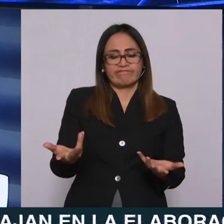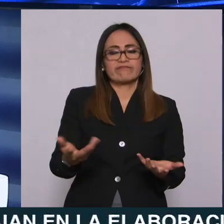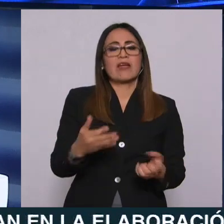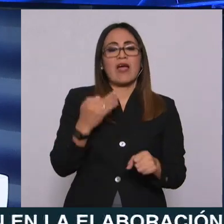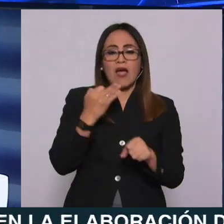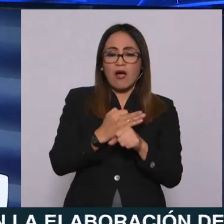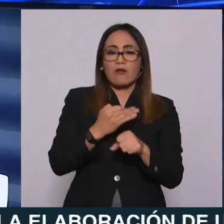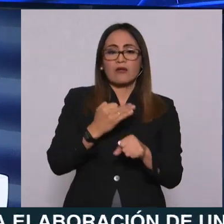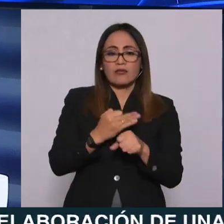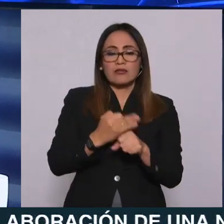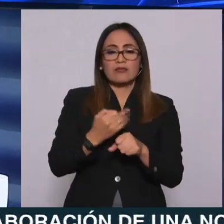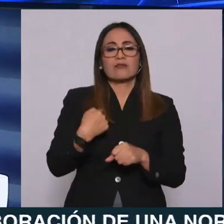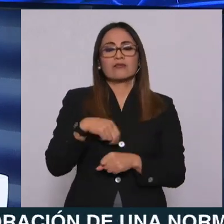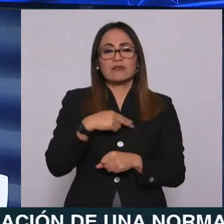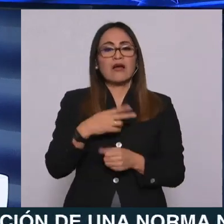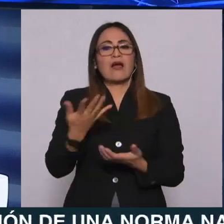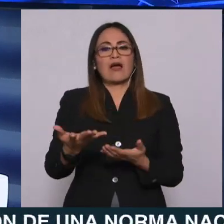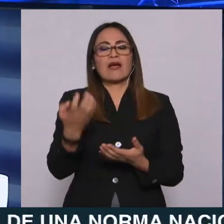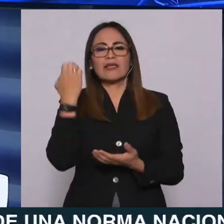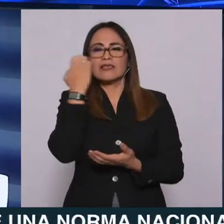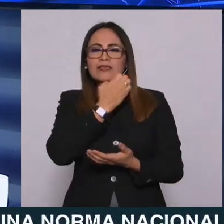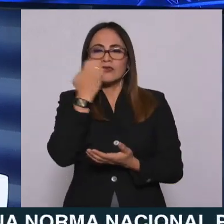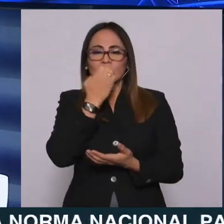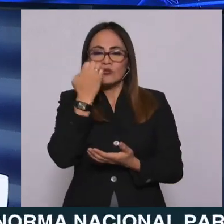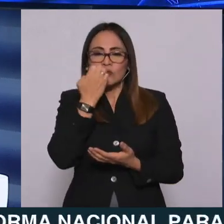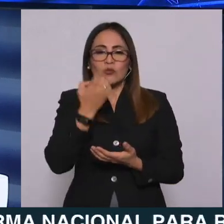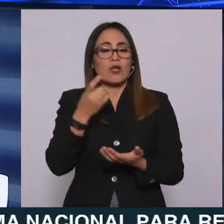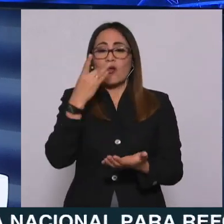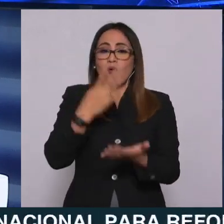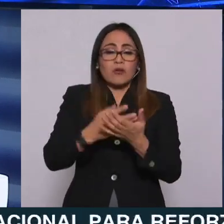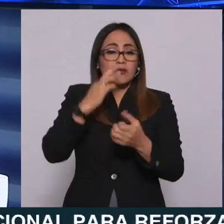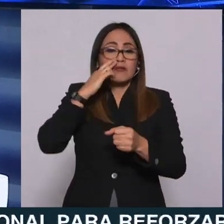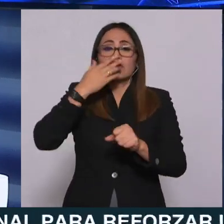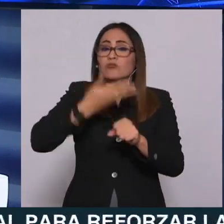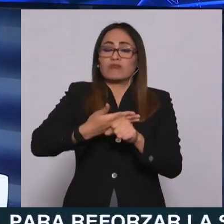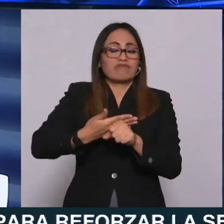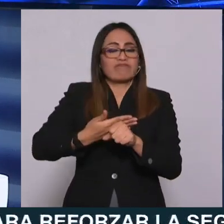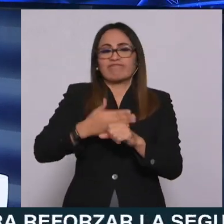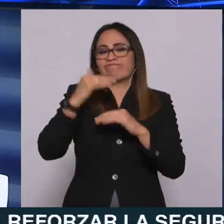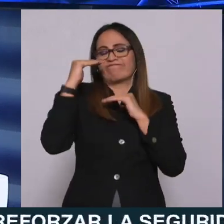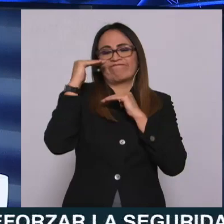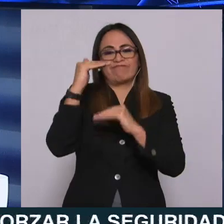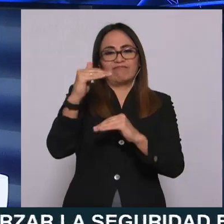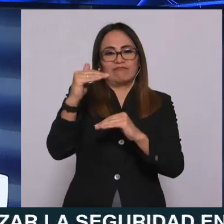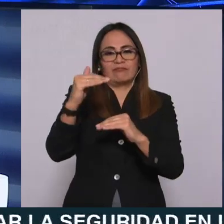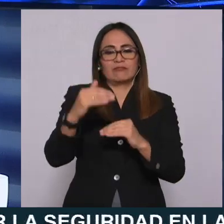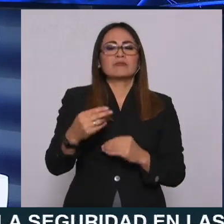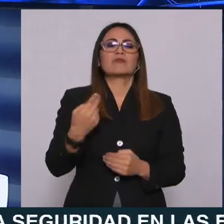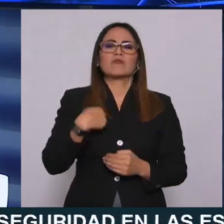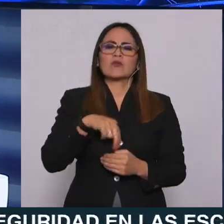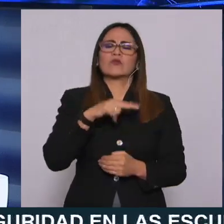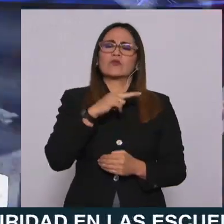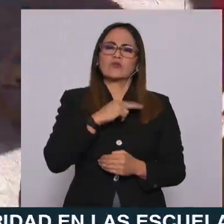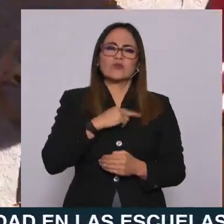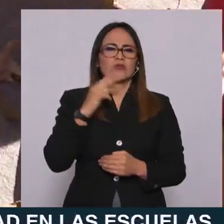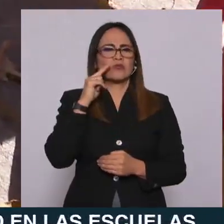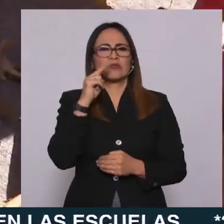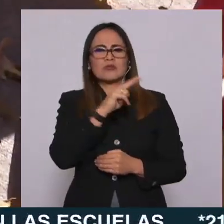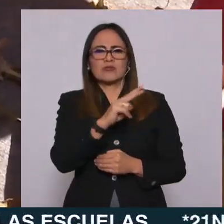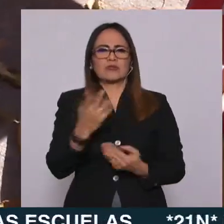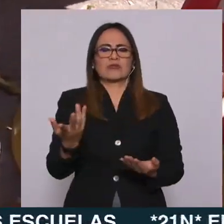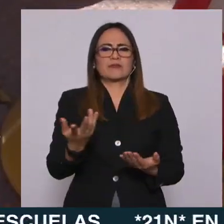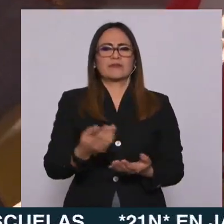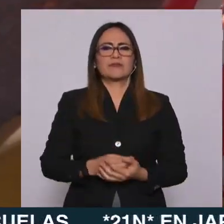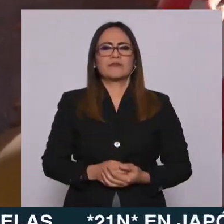estamos depositando en la escuela y que rebasa a la escuela y que debemos de considerar. Mira, yo creo que estos episodios que